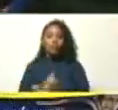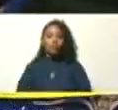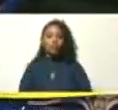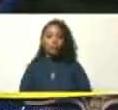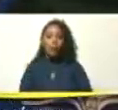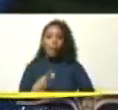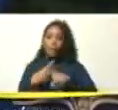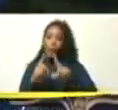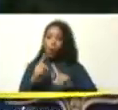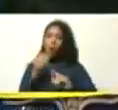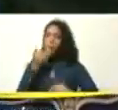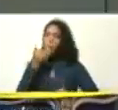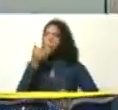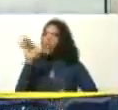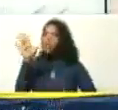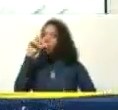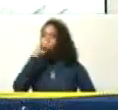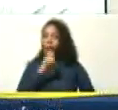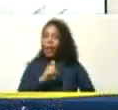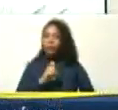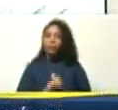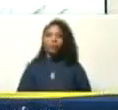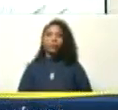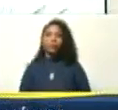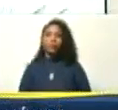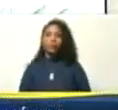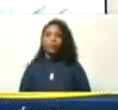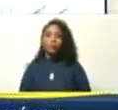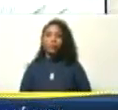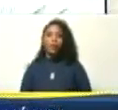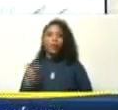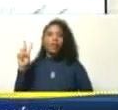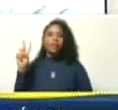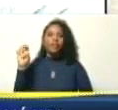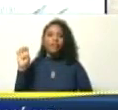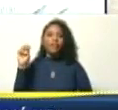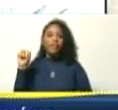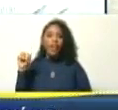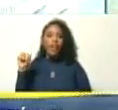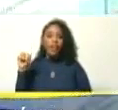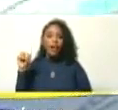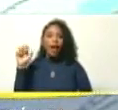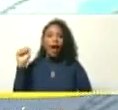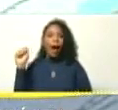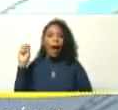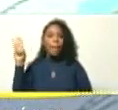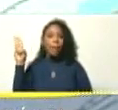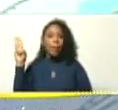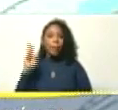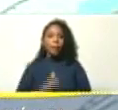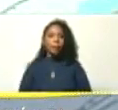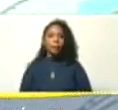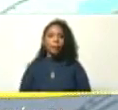pero ya será el próximo año. En Ven Up, la aplicación